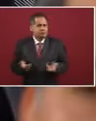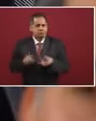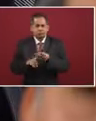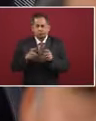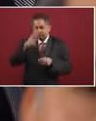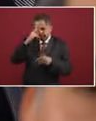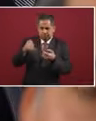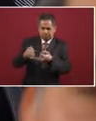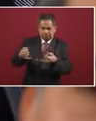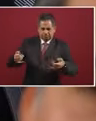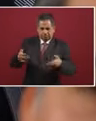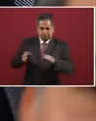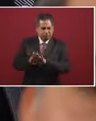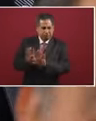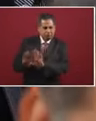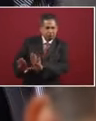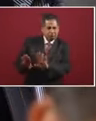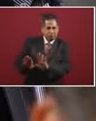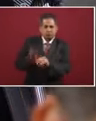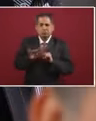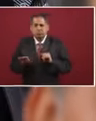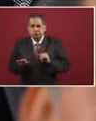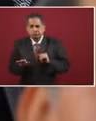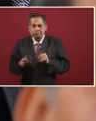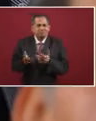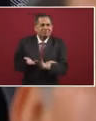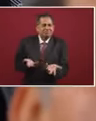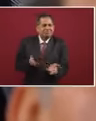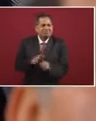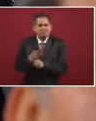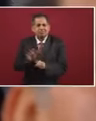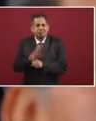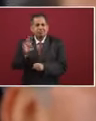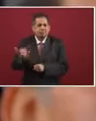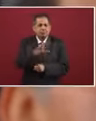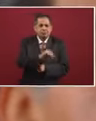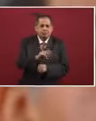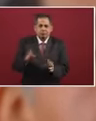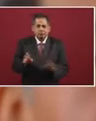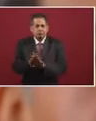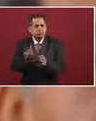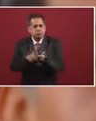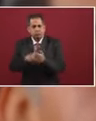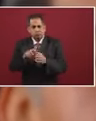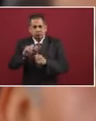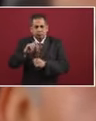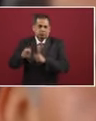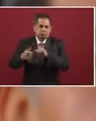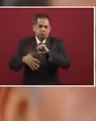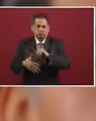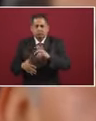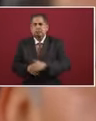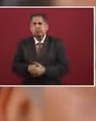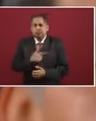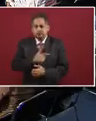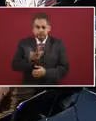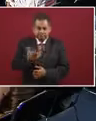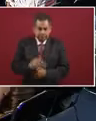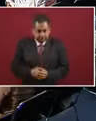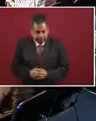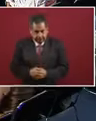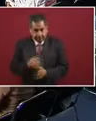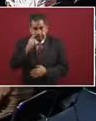raya en apoyar este tipo de sucesos en el continente? Gracias. Con mucho gusto. Lo que